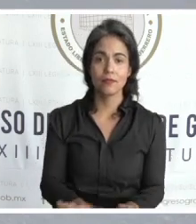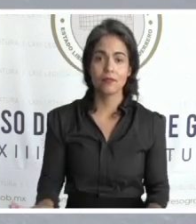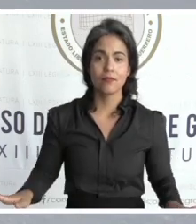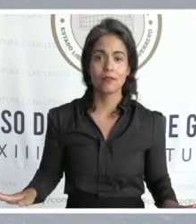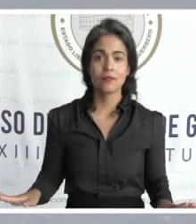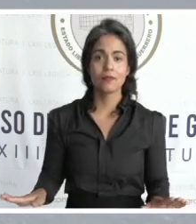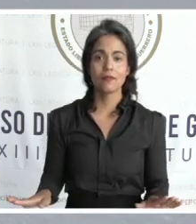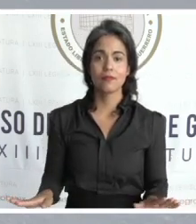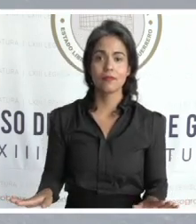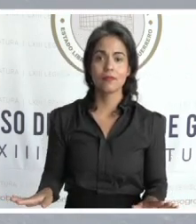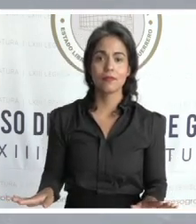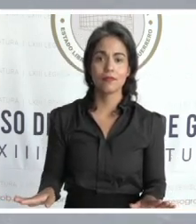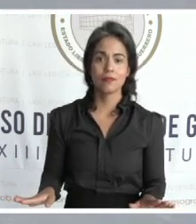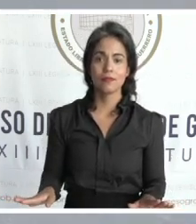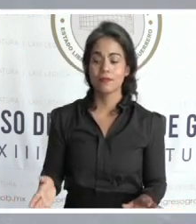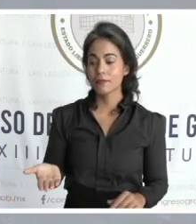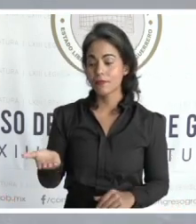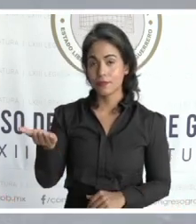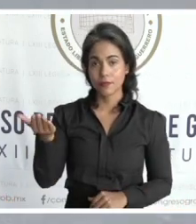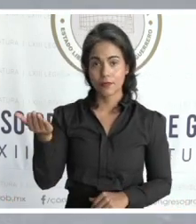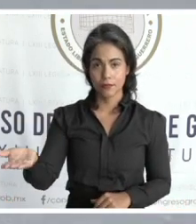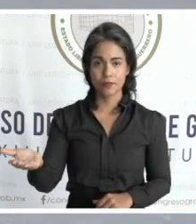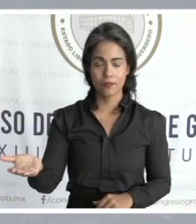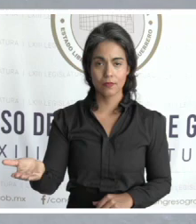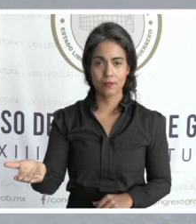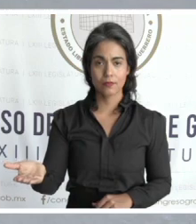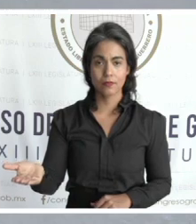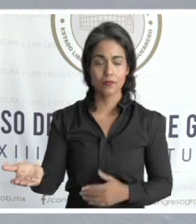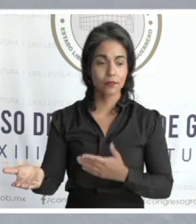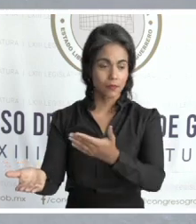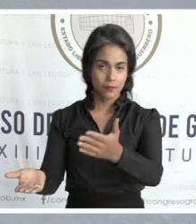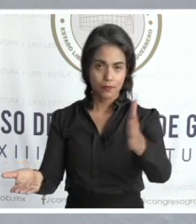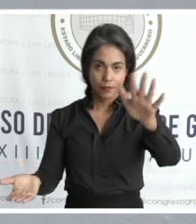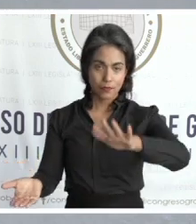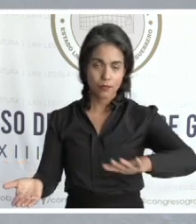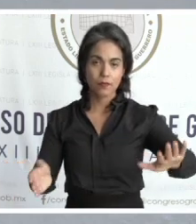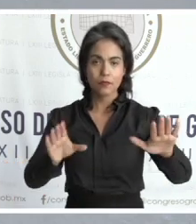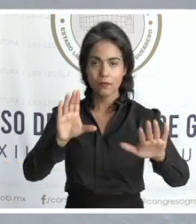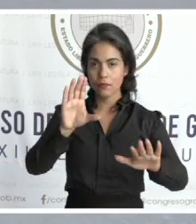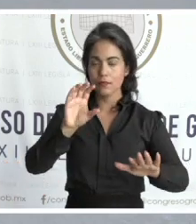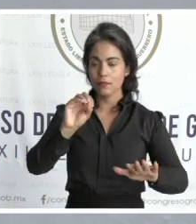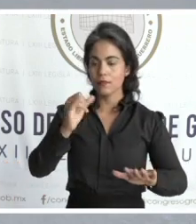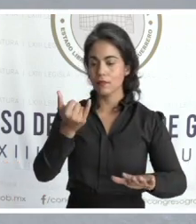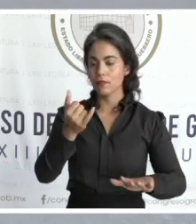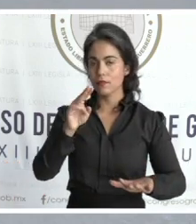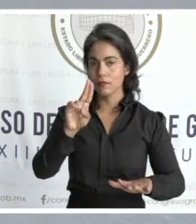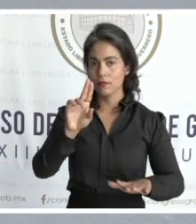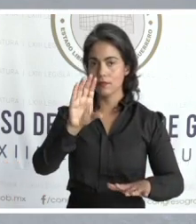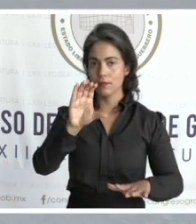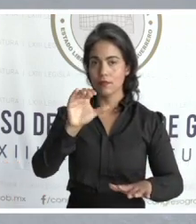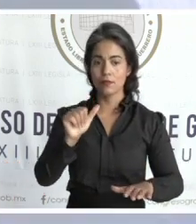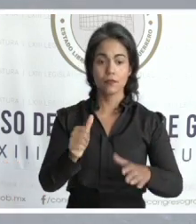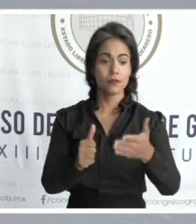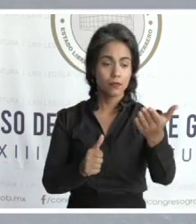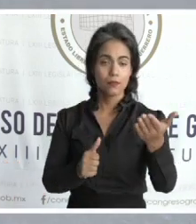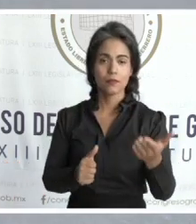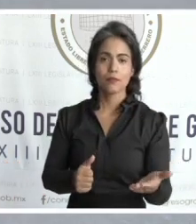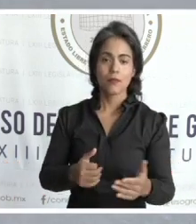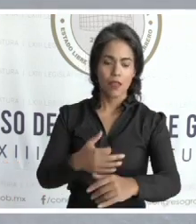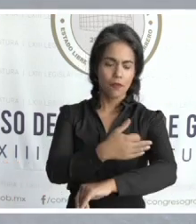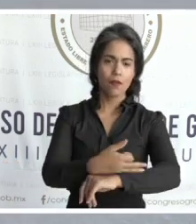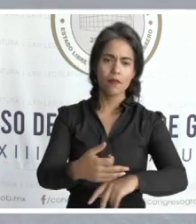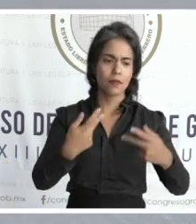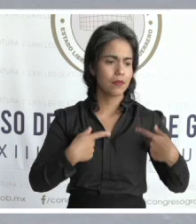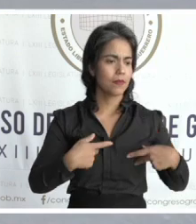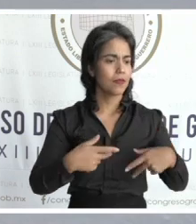logró entrar en el corazón de muchas familias de Coyuca de Benítez. Y lo recordaremos con